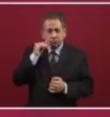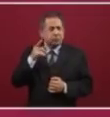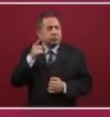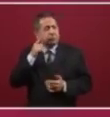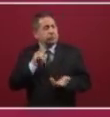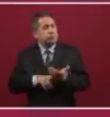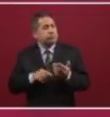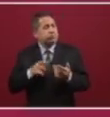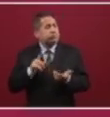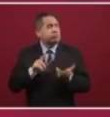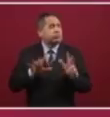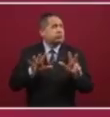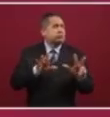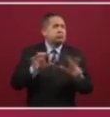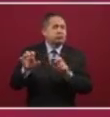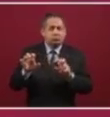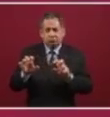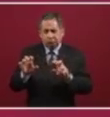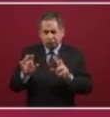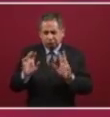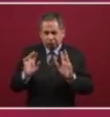de